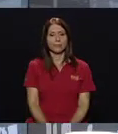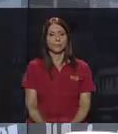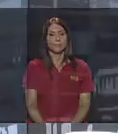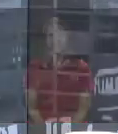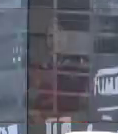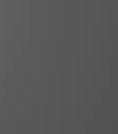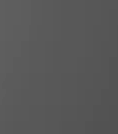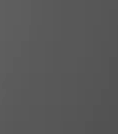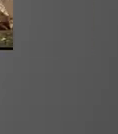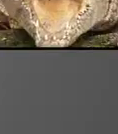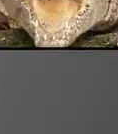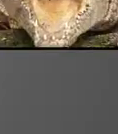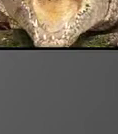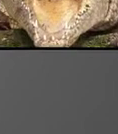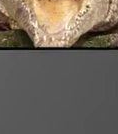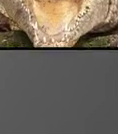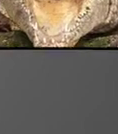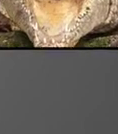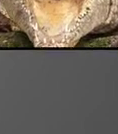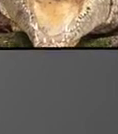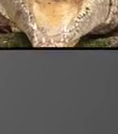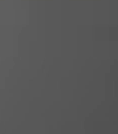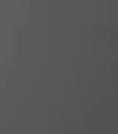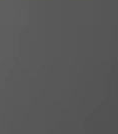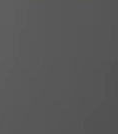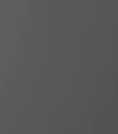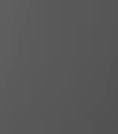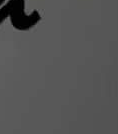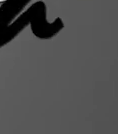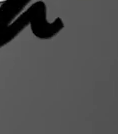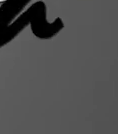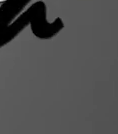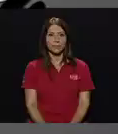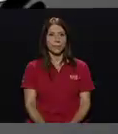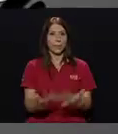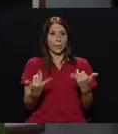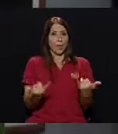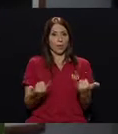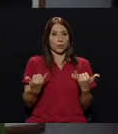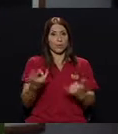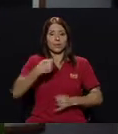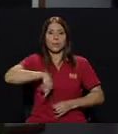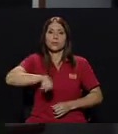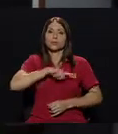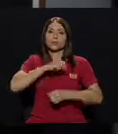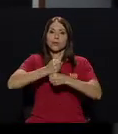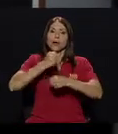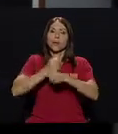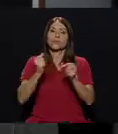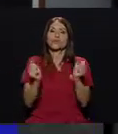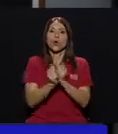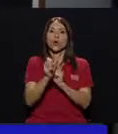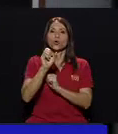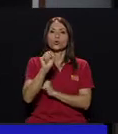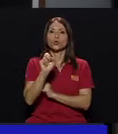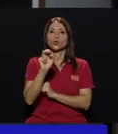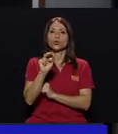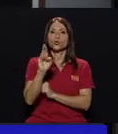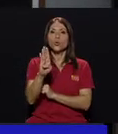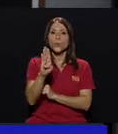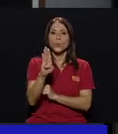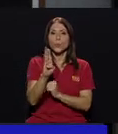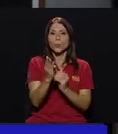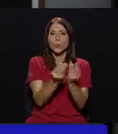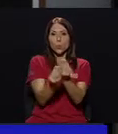de seres humanos. Bueno, actualmente nosotros trabajamos con los subproductos de